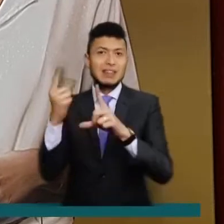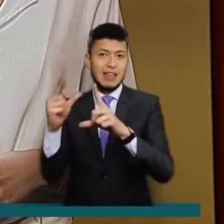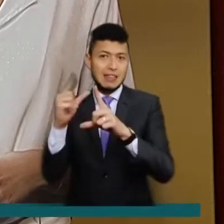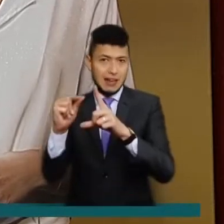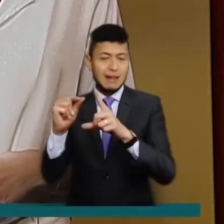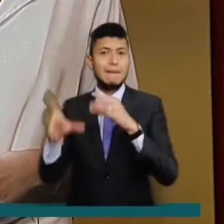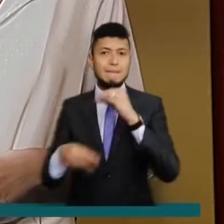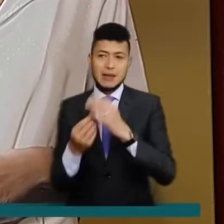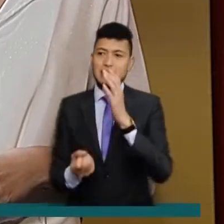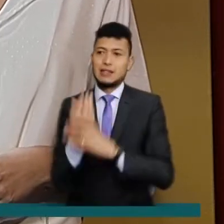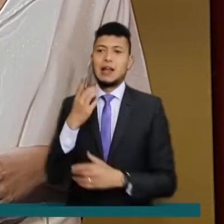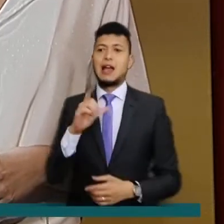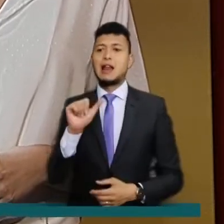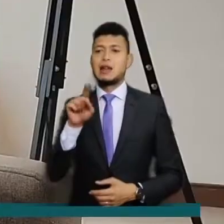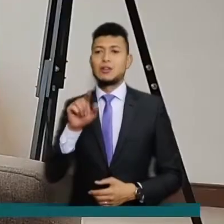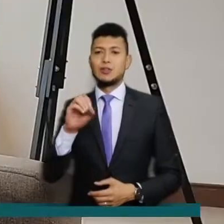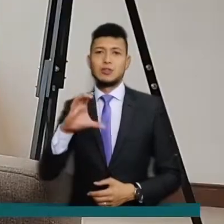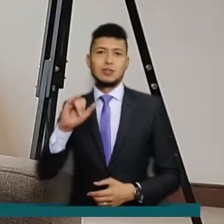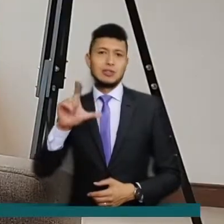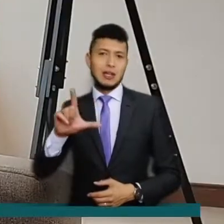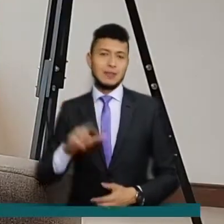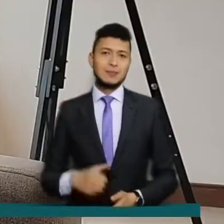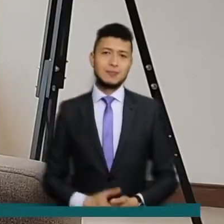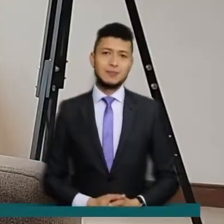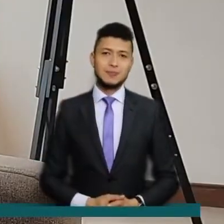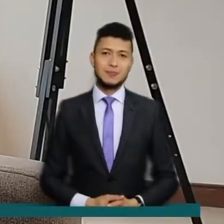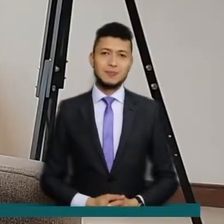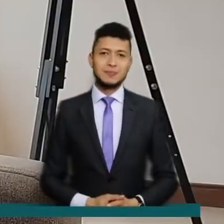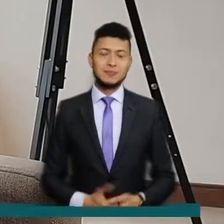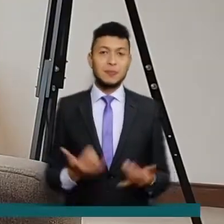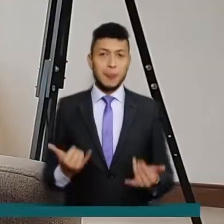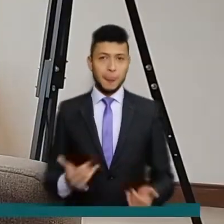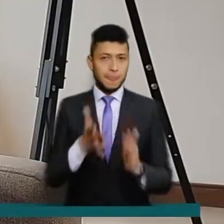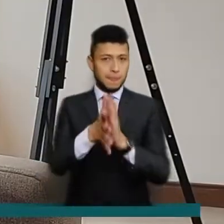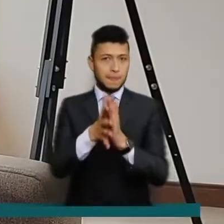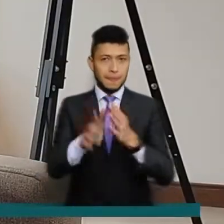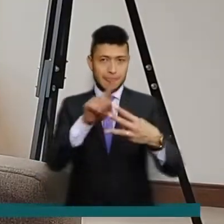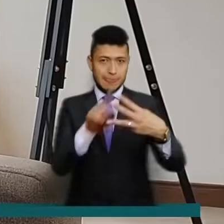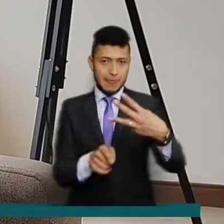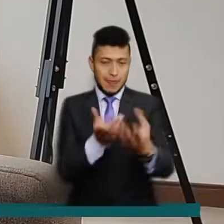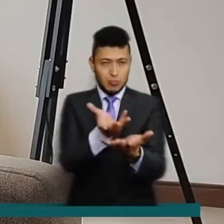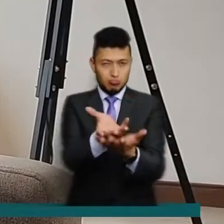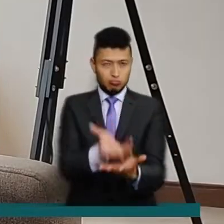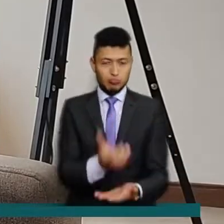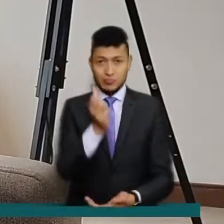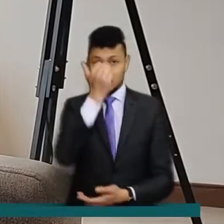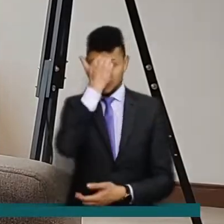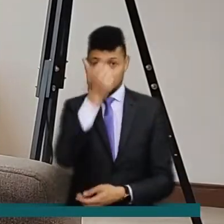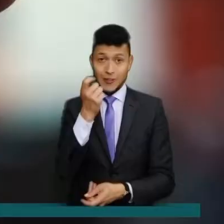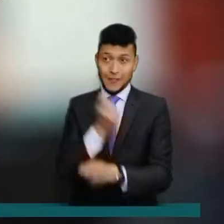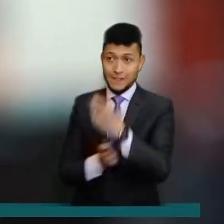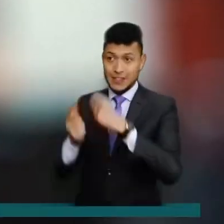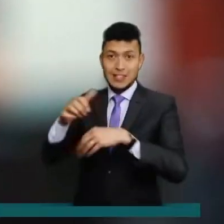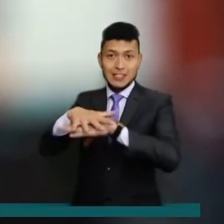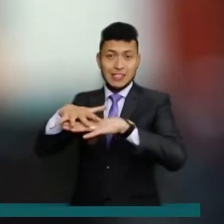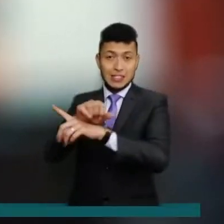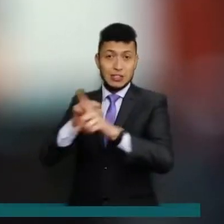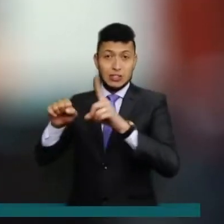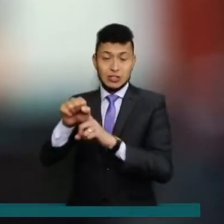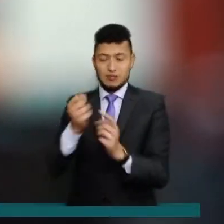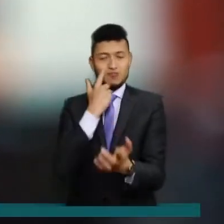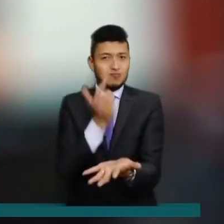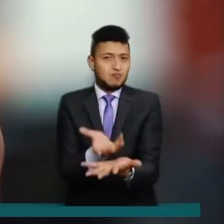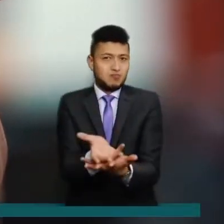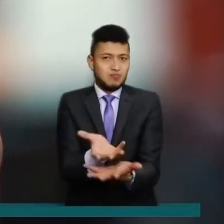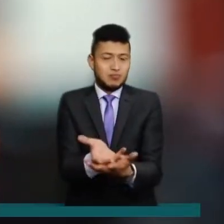creadora de La Social. Hoy les voy a estar contando tres consejos fundamentales para que ustedes puedan vender en redes